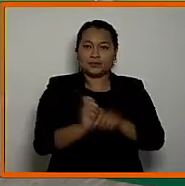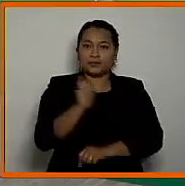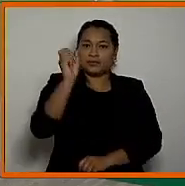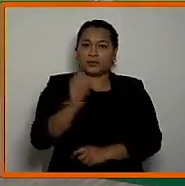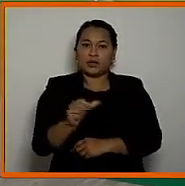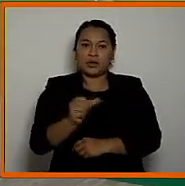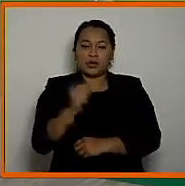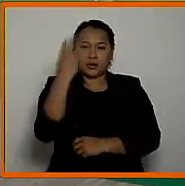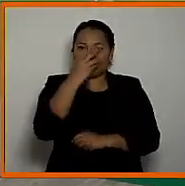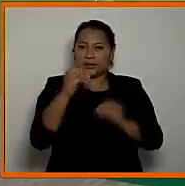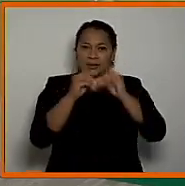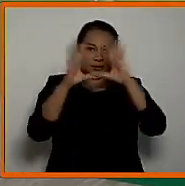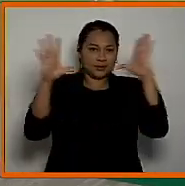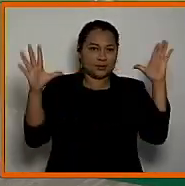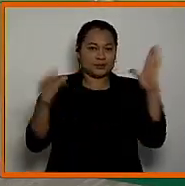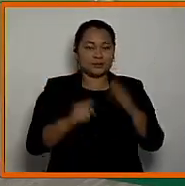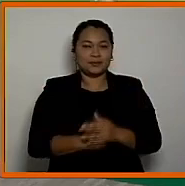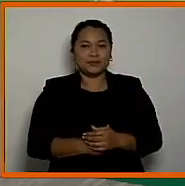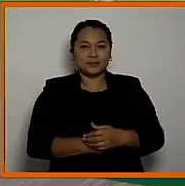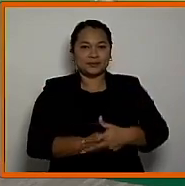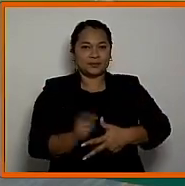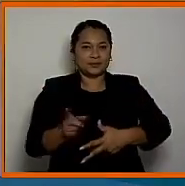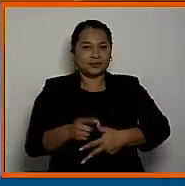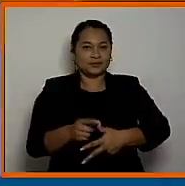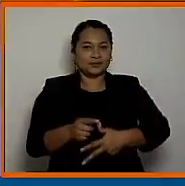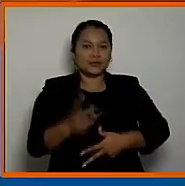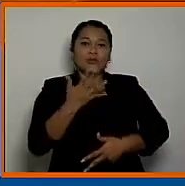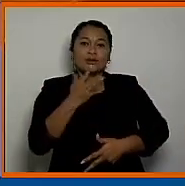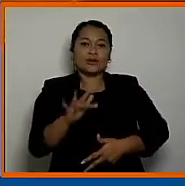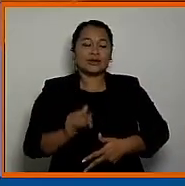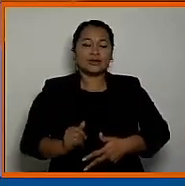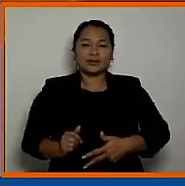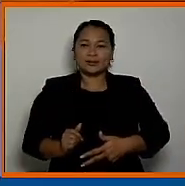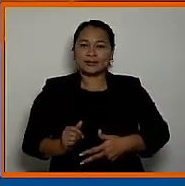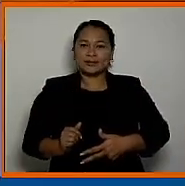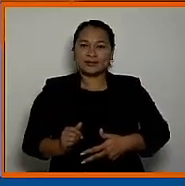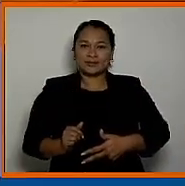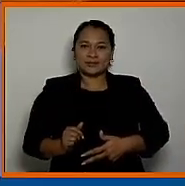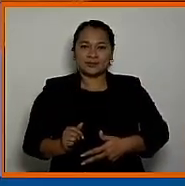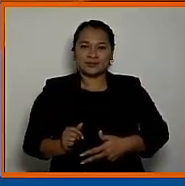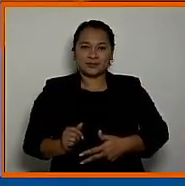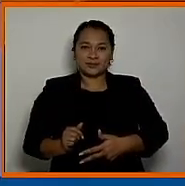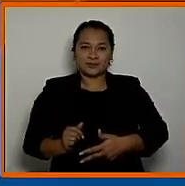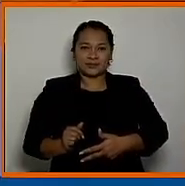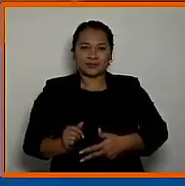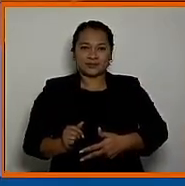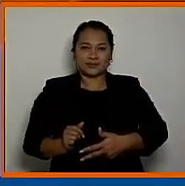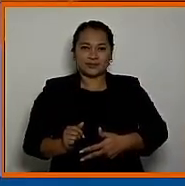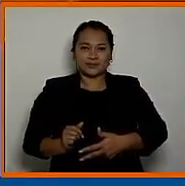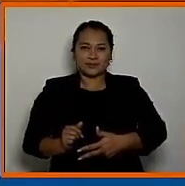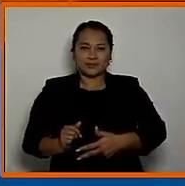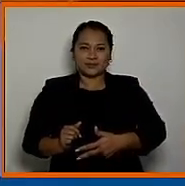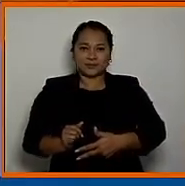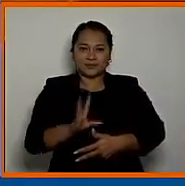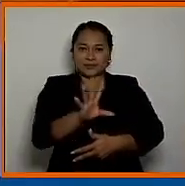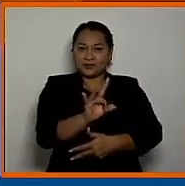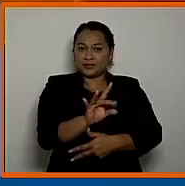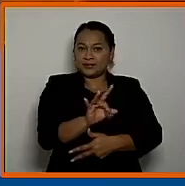para esta linda mañana. Primer número ganador, suerte, porque este es el